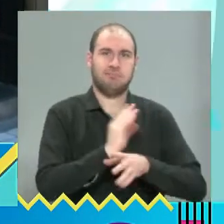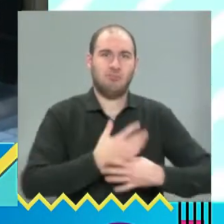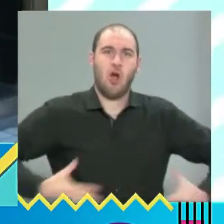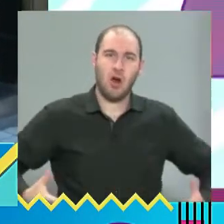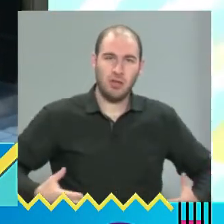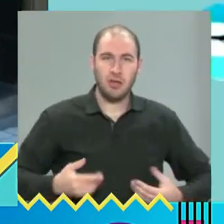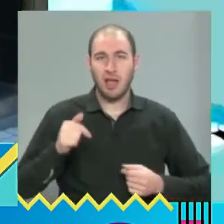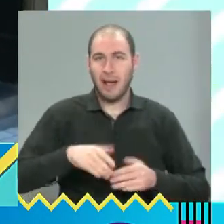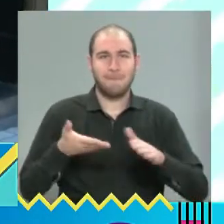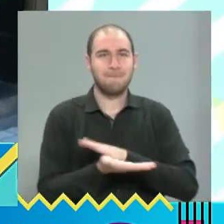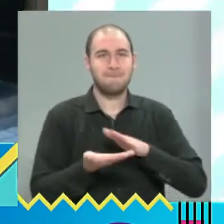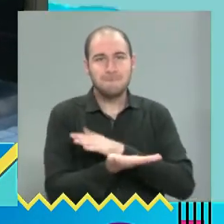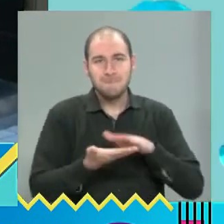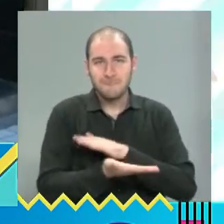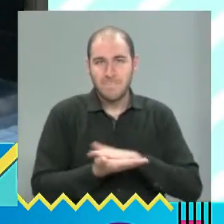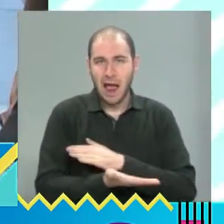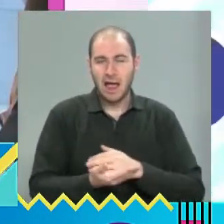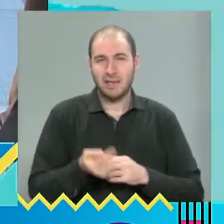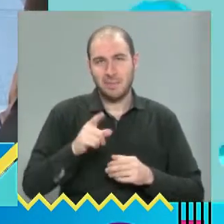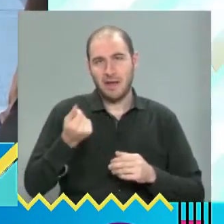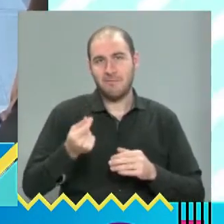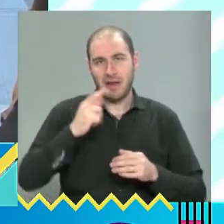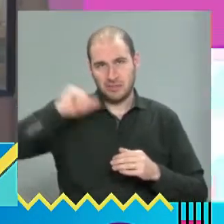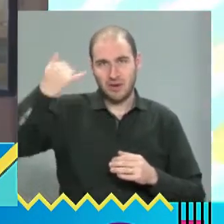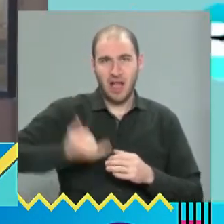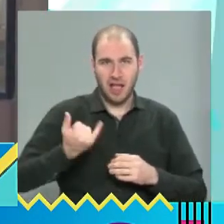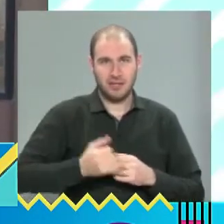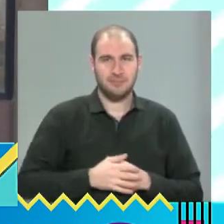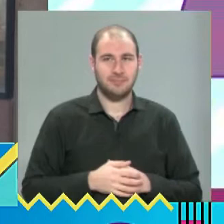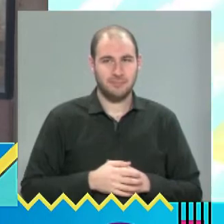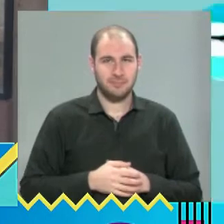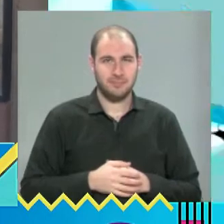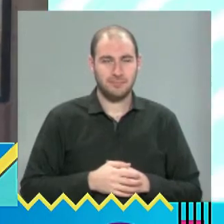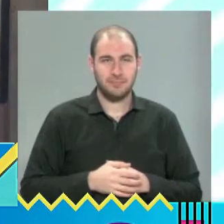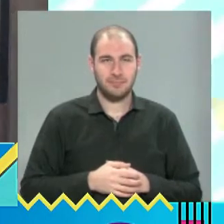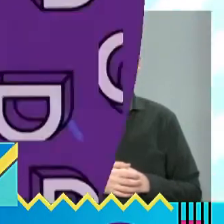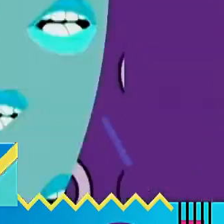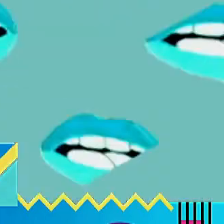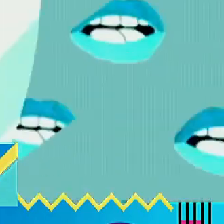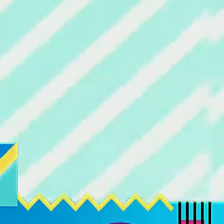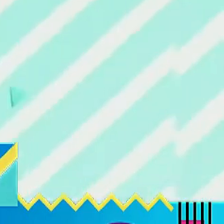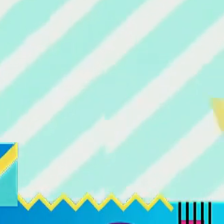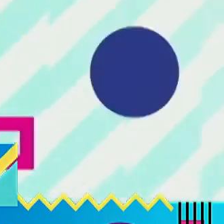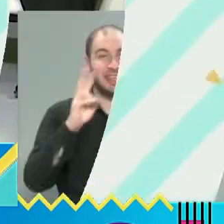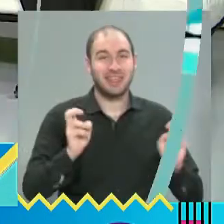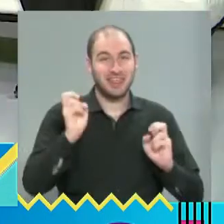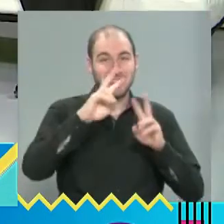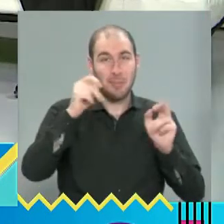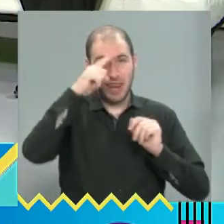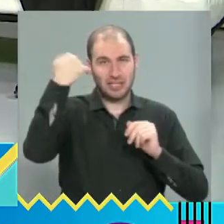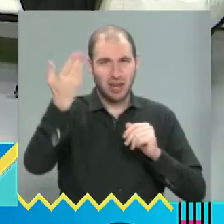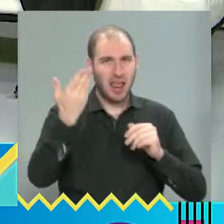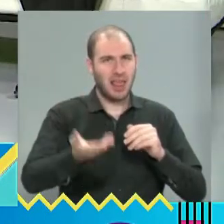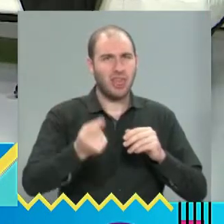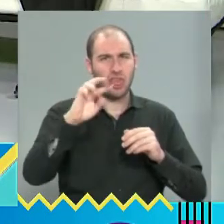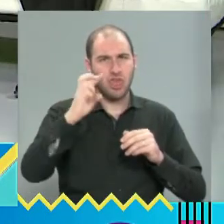acá si está emitiendo, vas a ver inflación. Y todavía va a haber. Bien. Bueno, vamos al panorama internacional. ¿Va a seguir